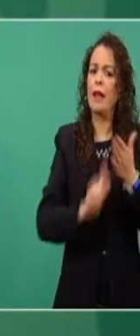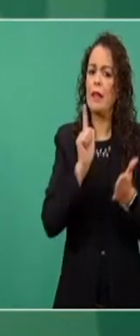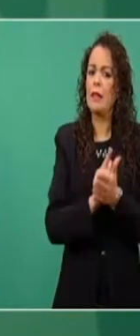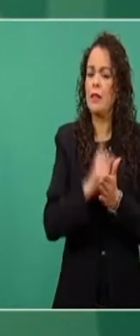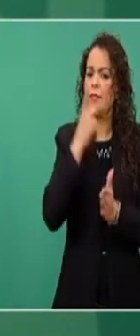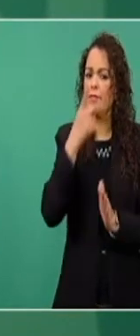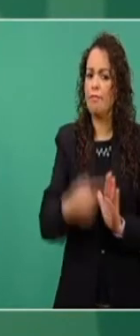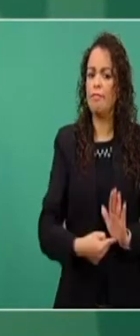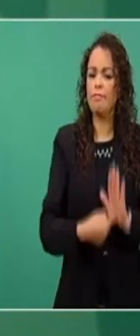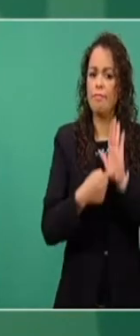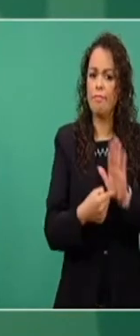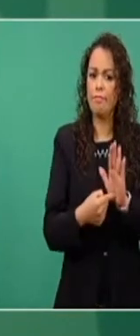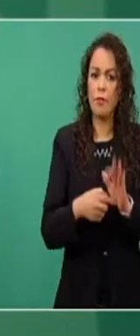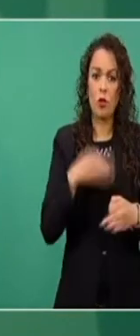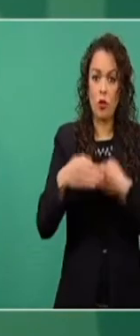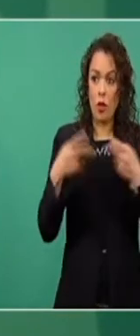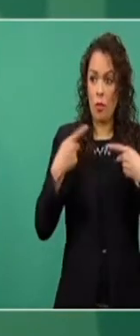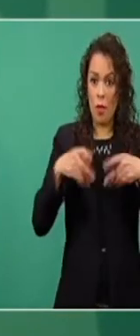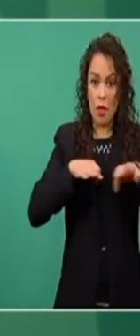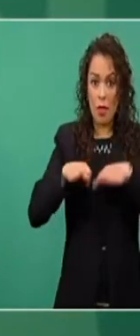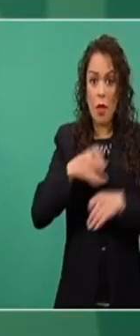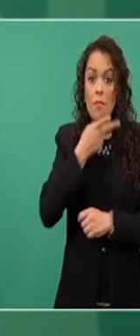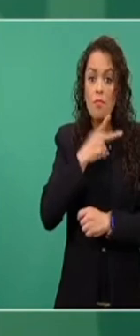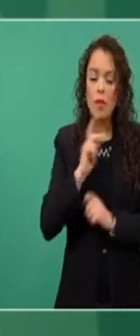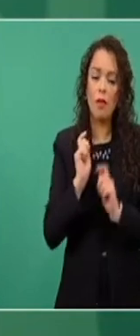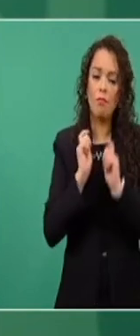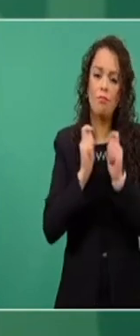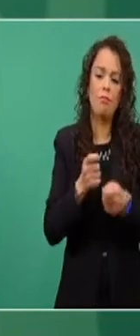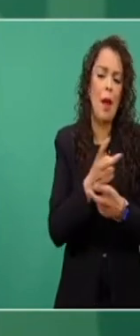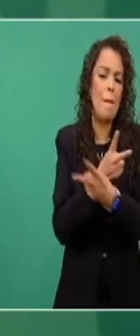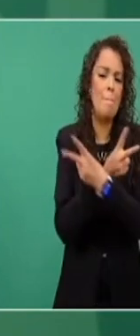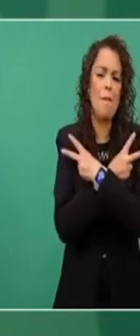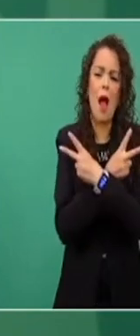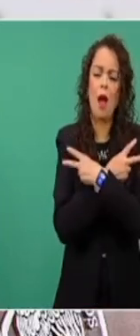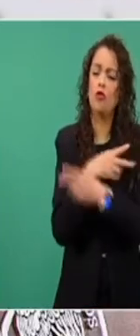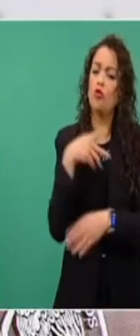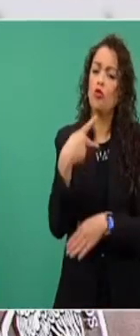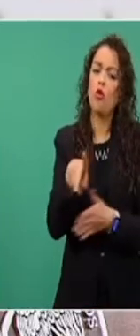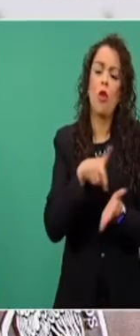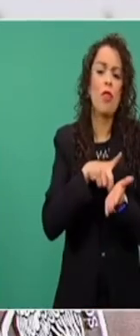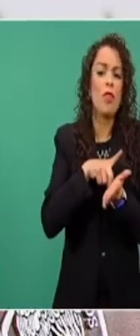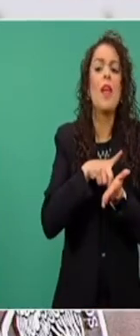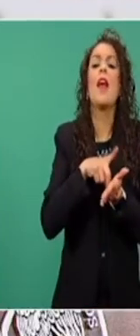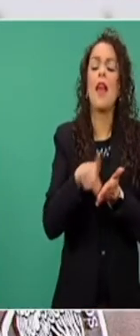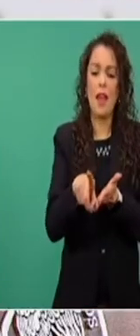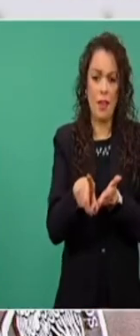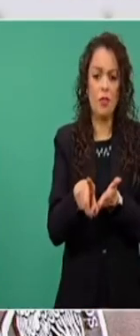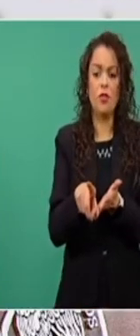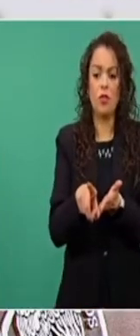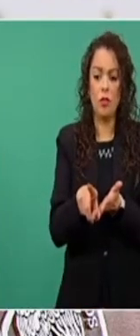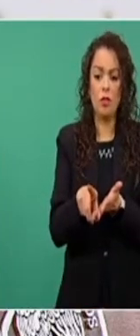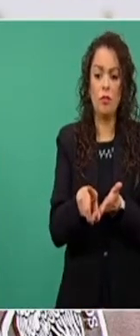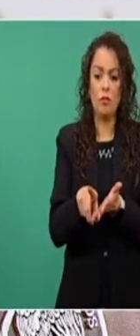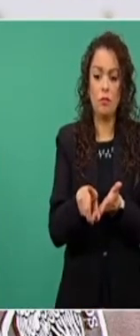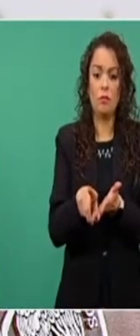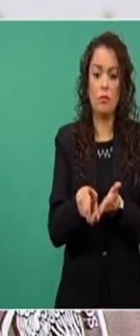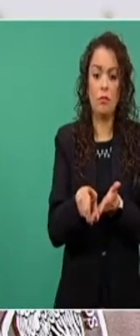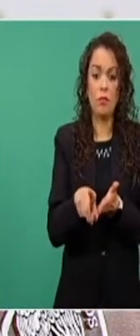reciben sus vacaciones, es un derecho de ley. No tenemos nosotros ninguna